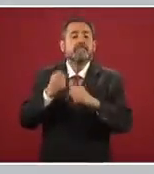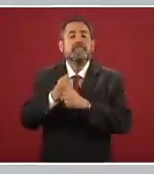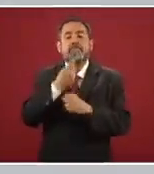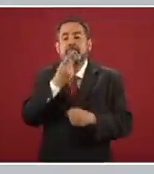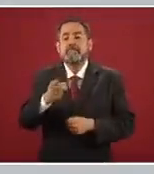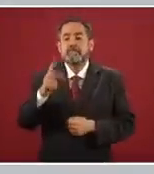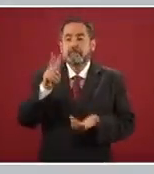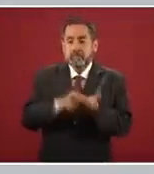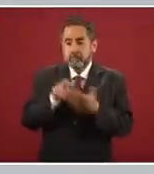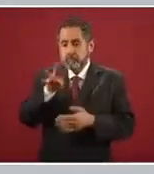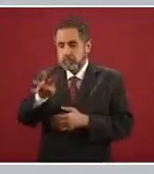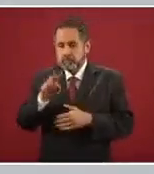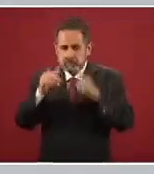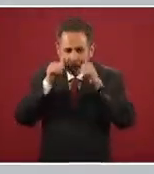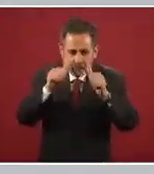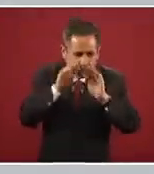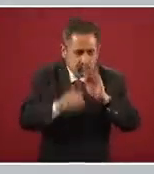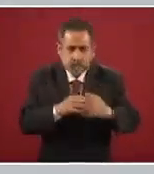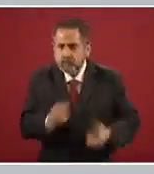fueron atendidas